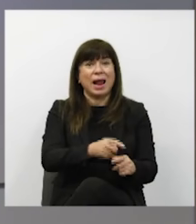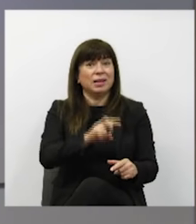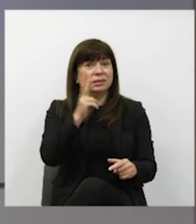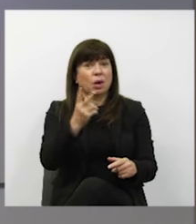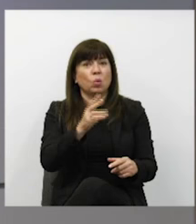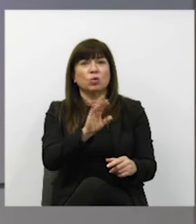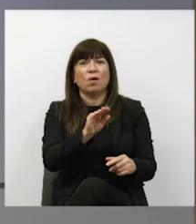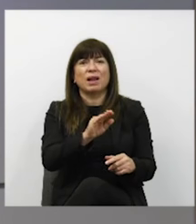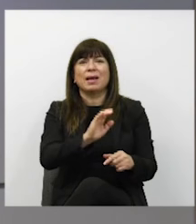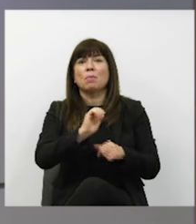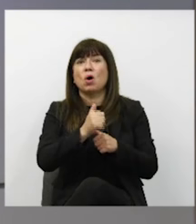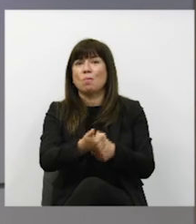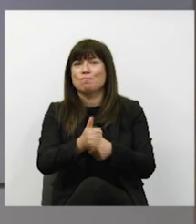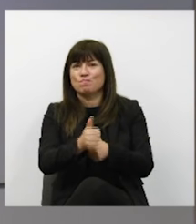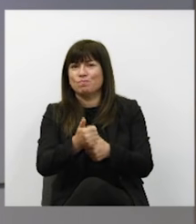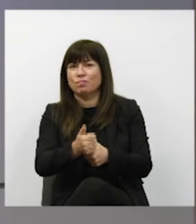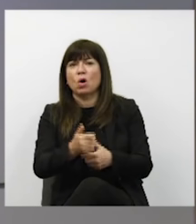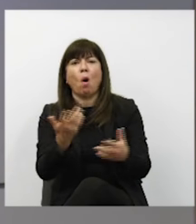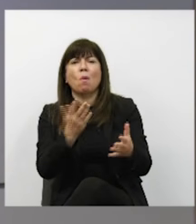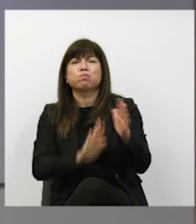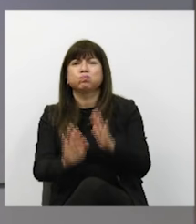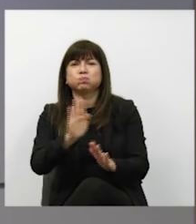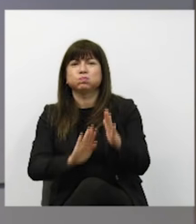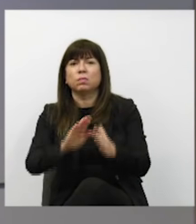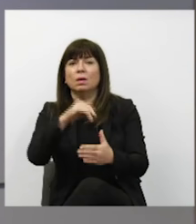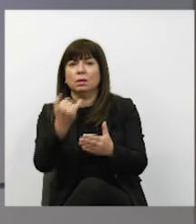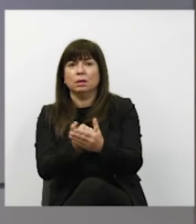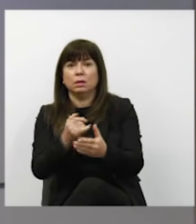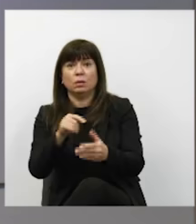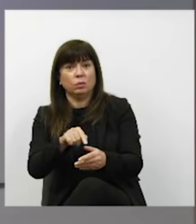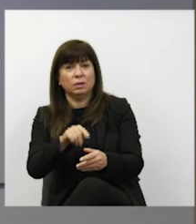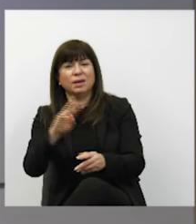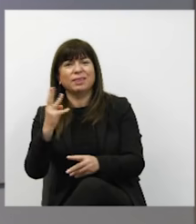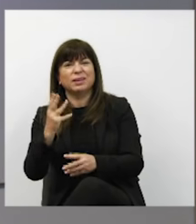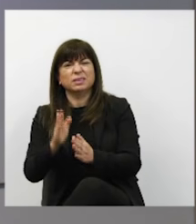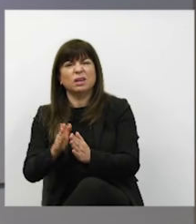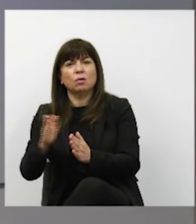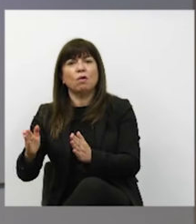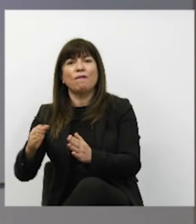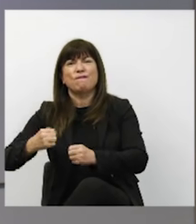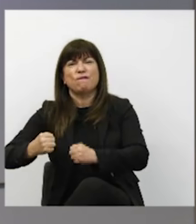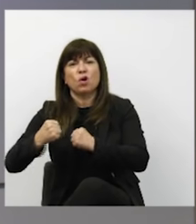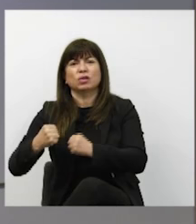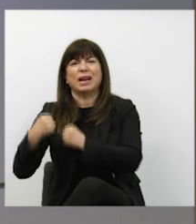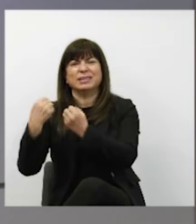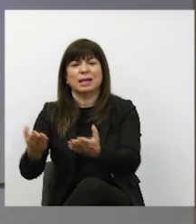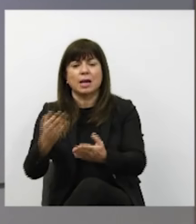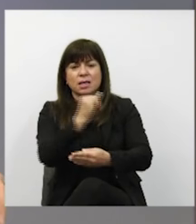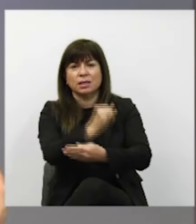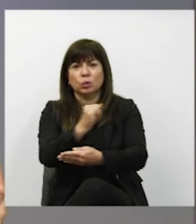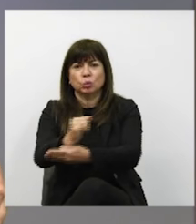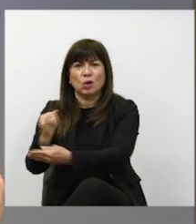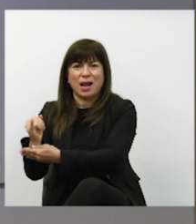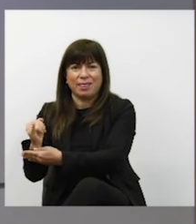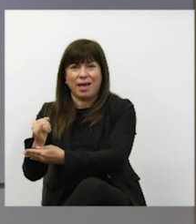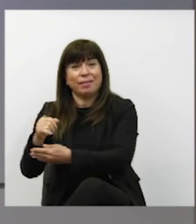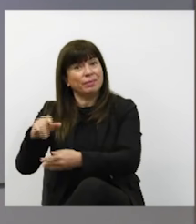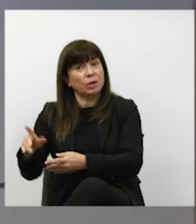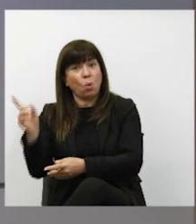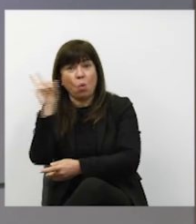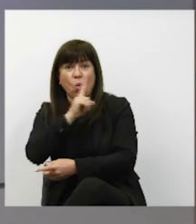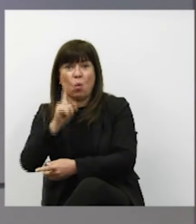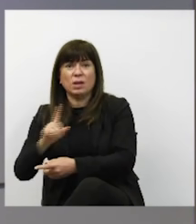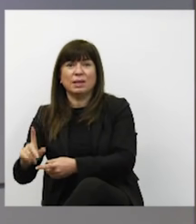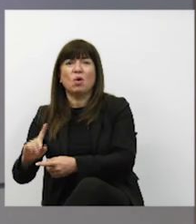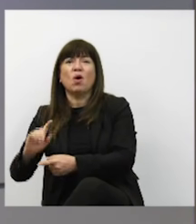de cómo el desafío de proteger e incluir. Tercero, el desafío de fortalecer la institucionalidad. Y finalmente, el